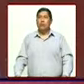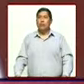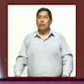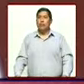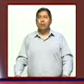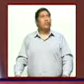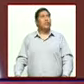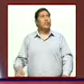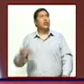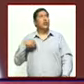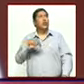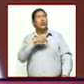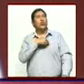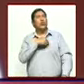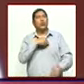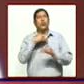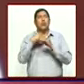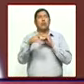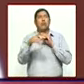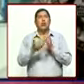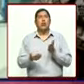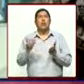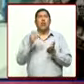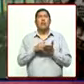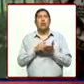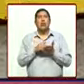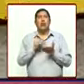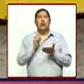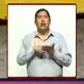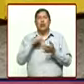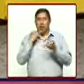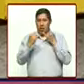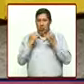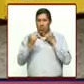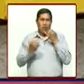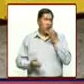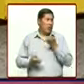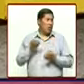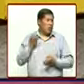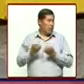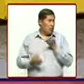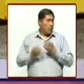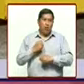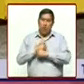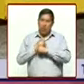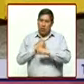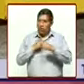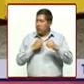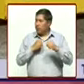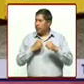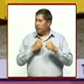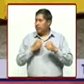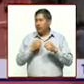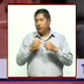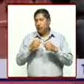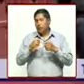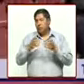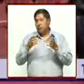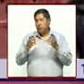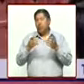Jueves 2 estaríamos remitiendo otra vez ese informe de evaluación al promotor, que en este caso viene a ser el presidente del